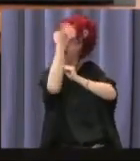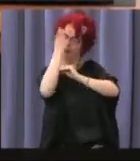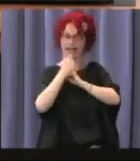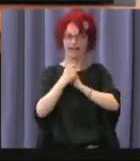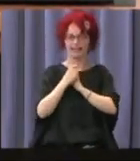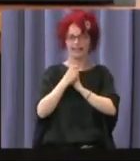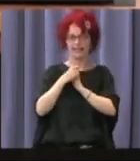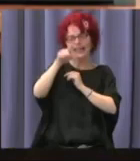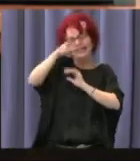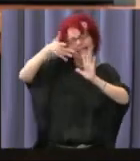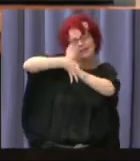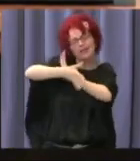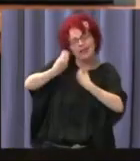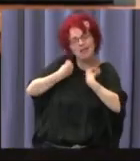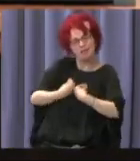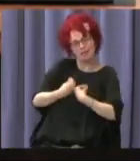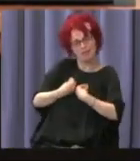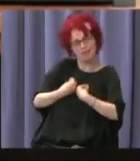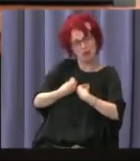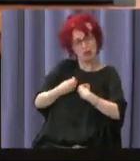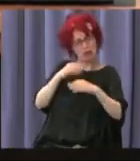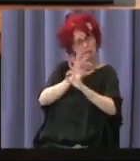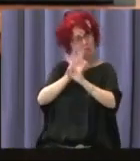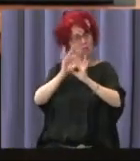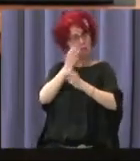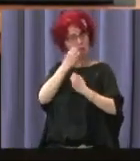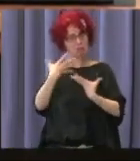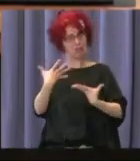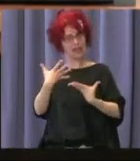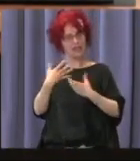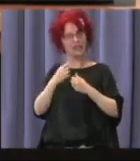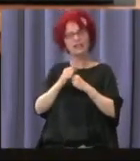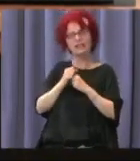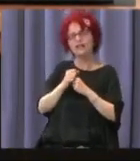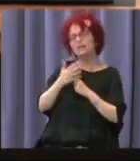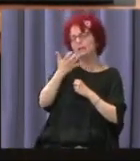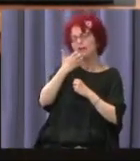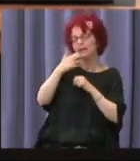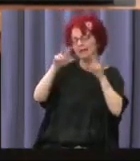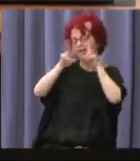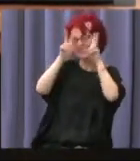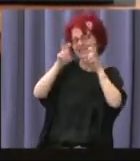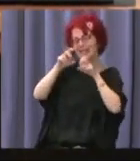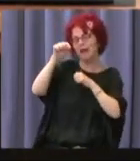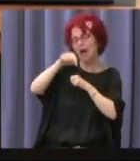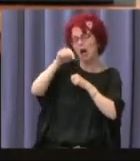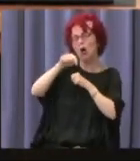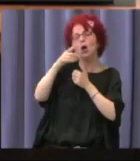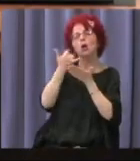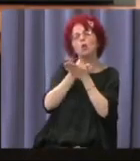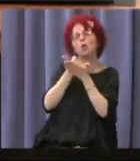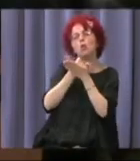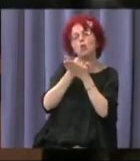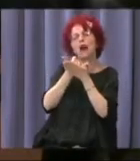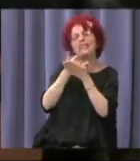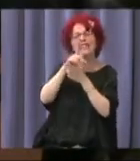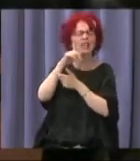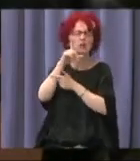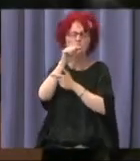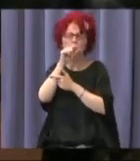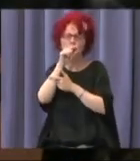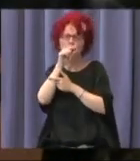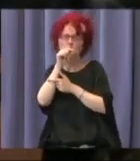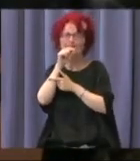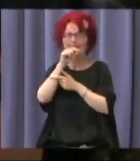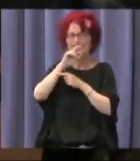correcto también. Entonces, va en contra de esta pobreza léxica de hoy, ¿no? Que con el WhatsApp, como solo escribimos tres palabras y con los Twitter cuatro o cinco